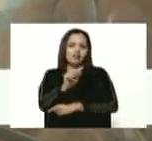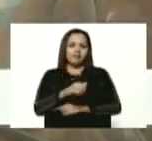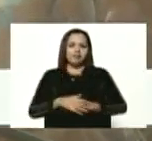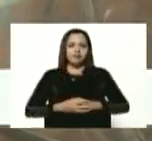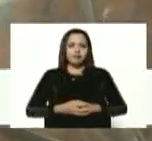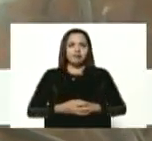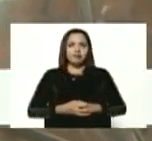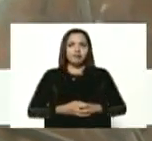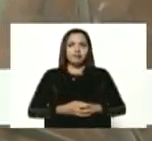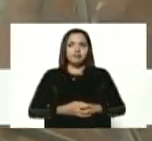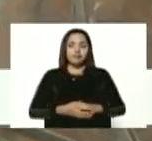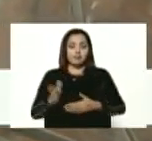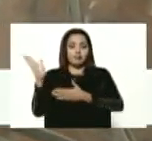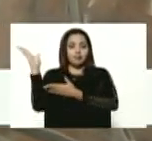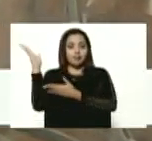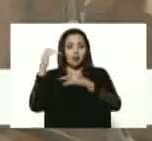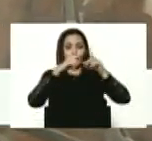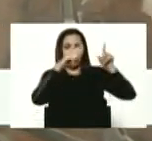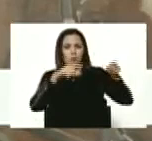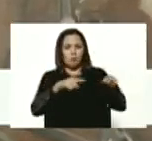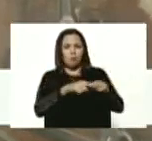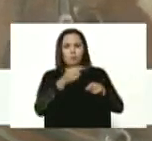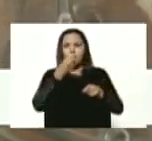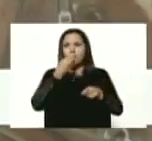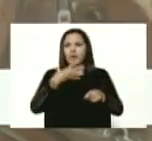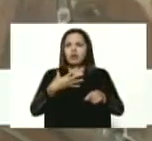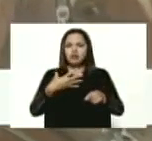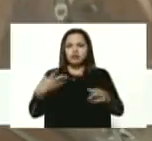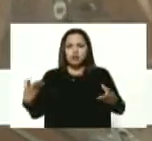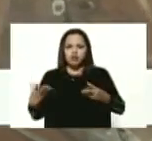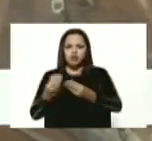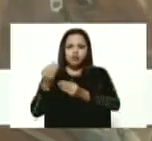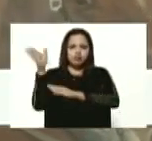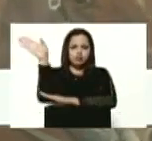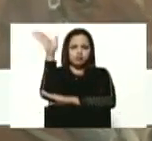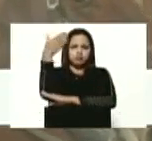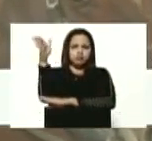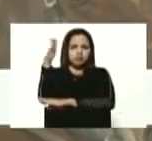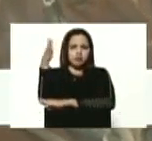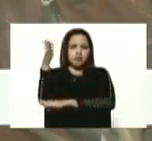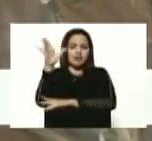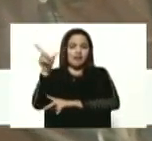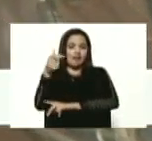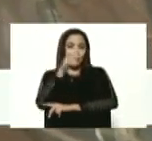Cuadro hermoso con el estandarte de los ejércitos libertadores de la Gran Colombia.